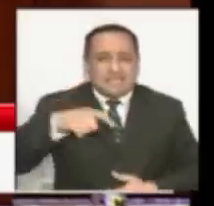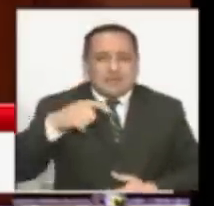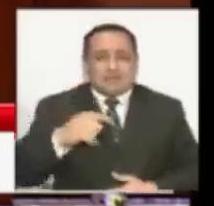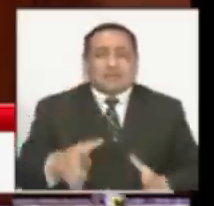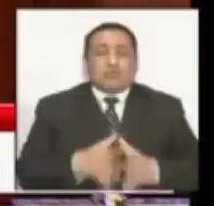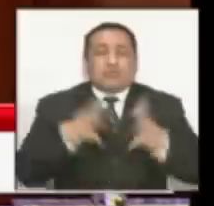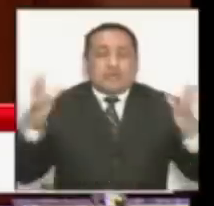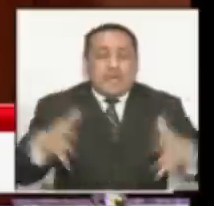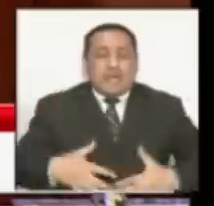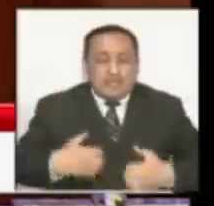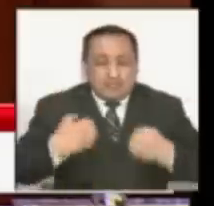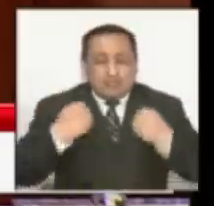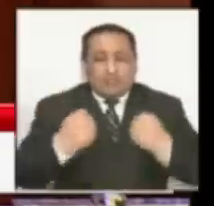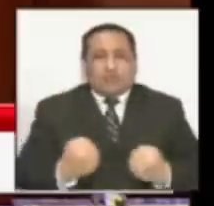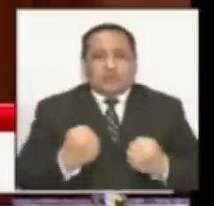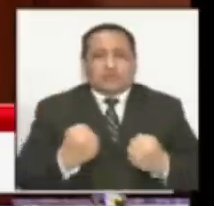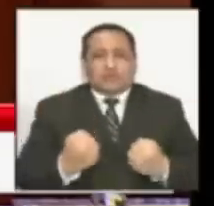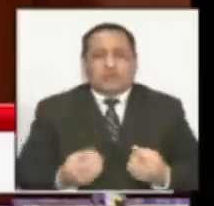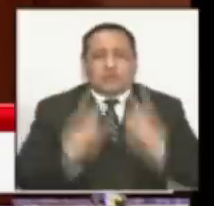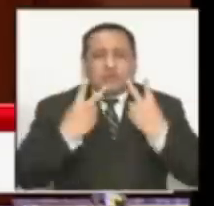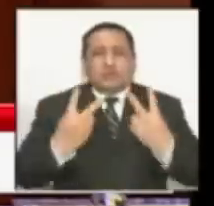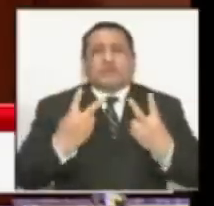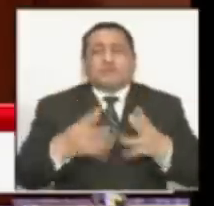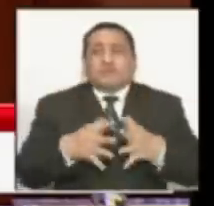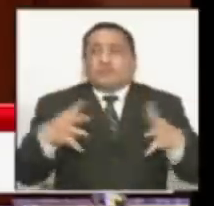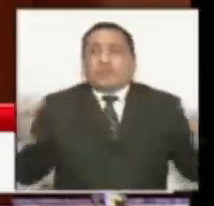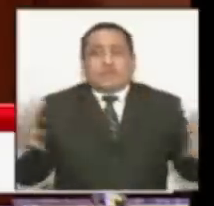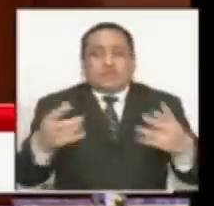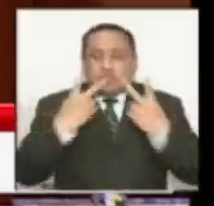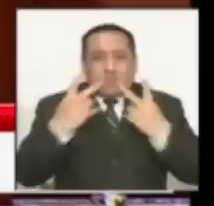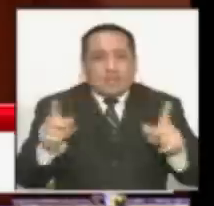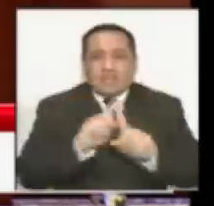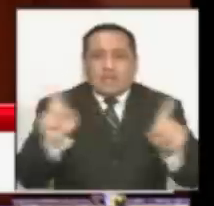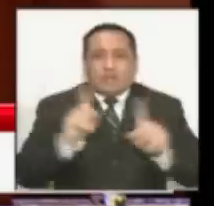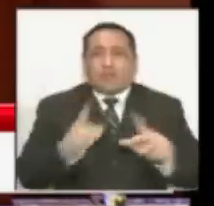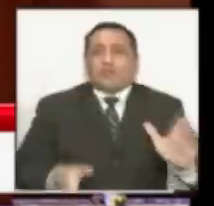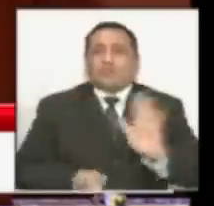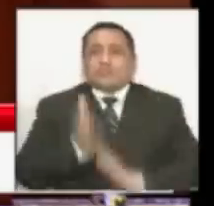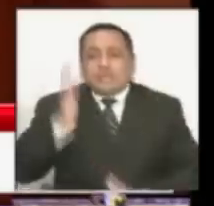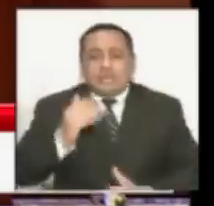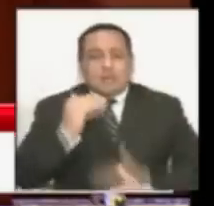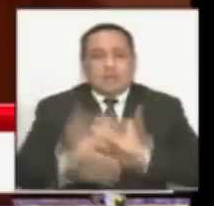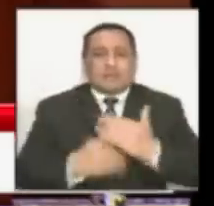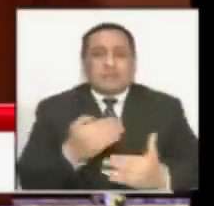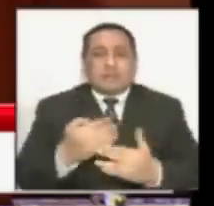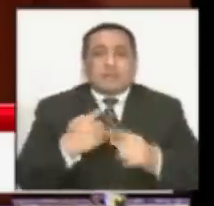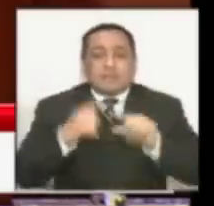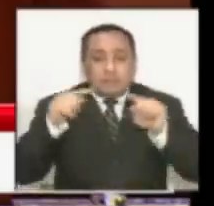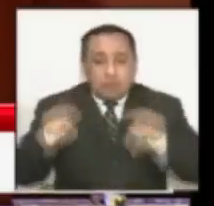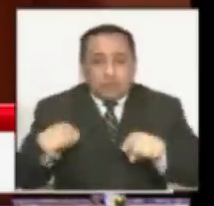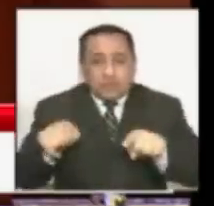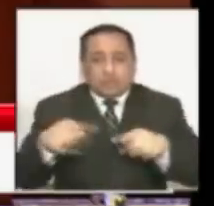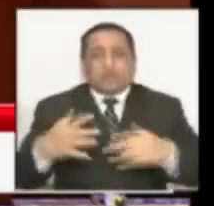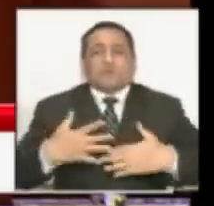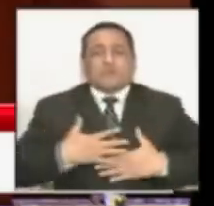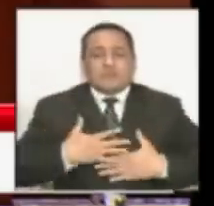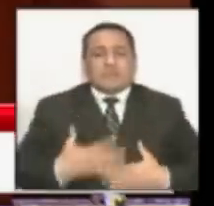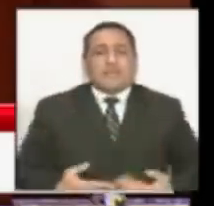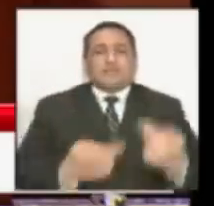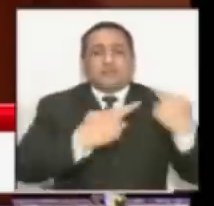un enorme esfuerzo cuya magnitud no veíamos cuando salíamos airados. Por lo tanto, es